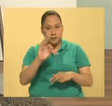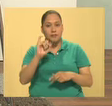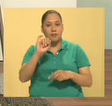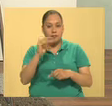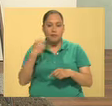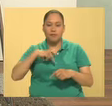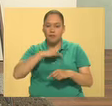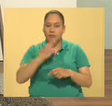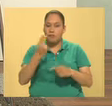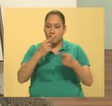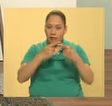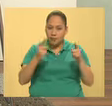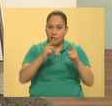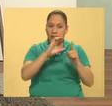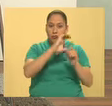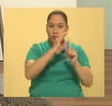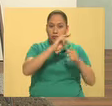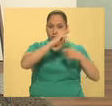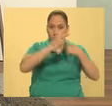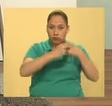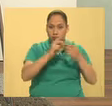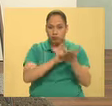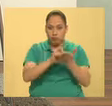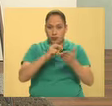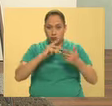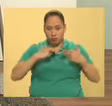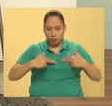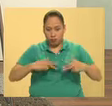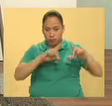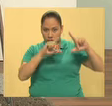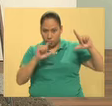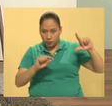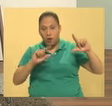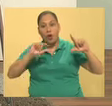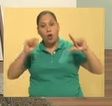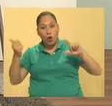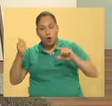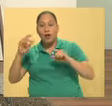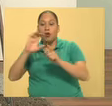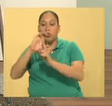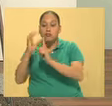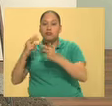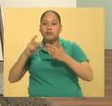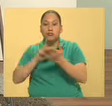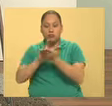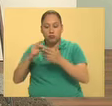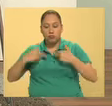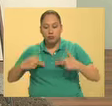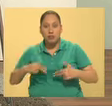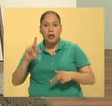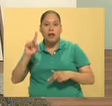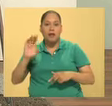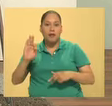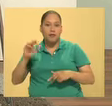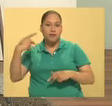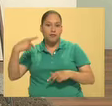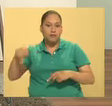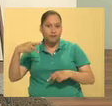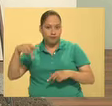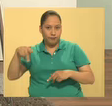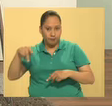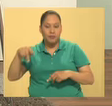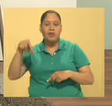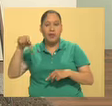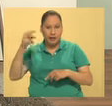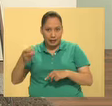que diferenciar entre la Comisión Nacional de Derechos Humanos del Distrito Federal y la Comisión de Derechos Humanos del Distrito Federal, que es de la que vamos